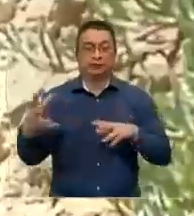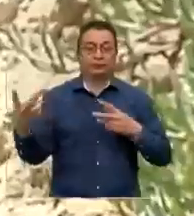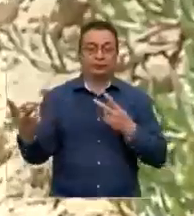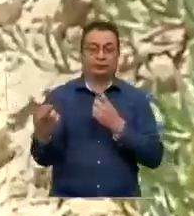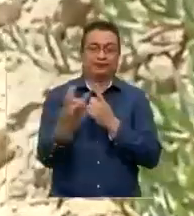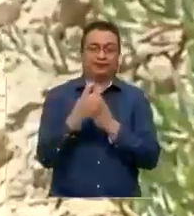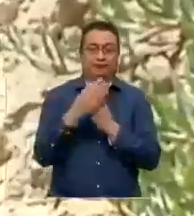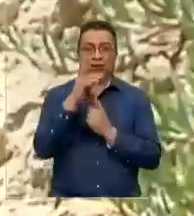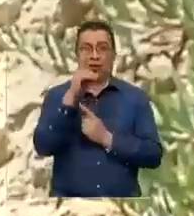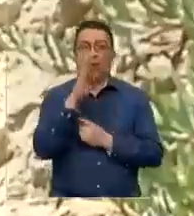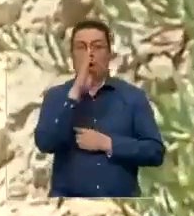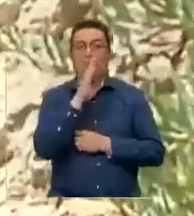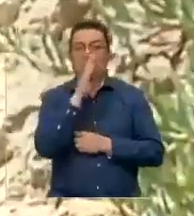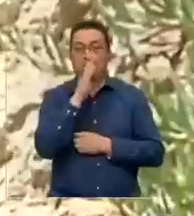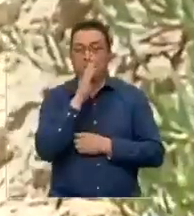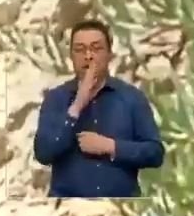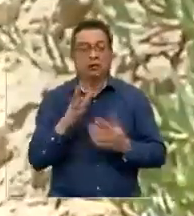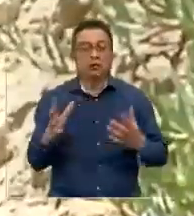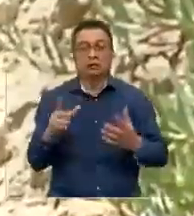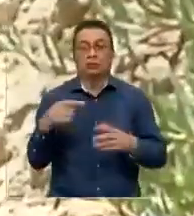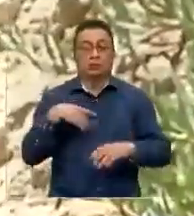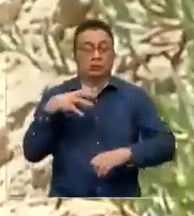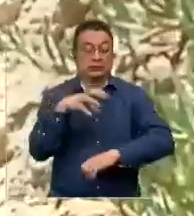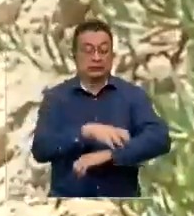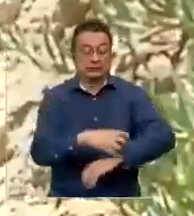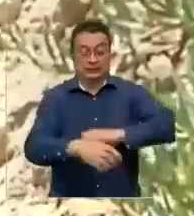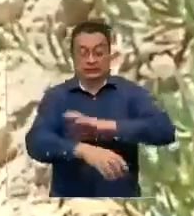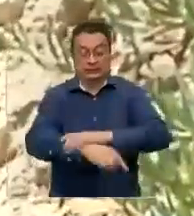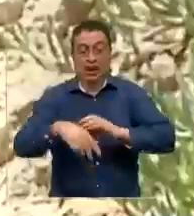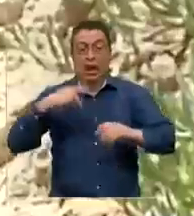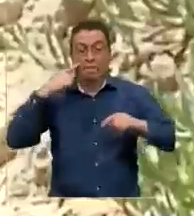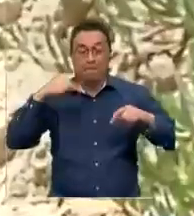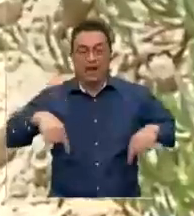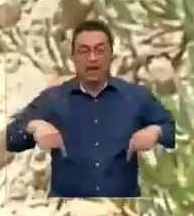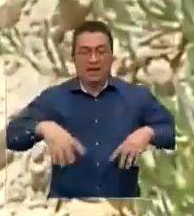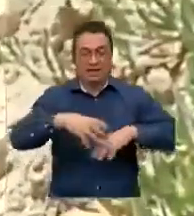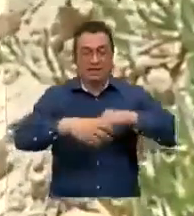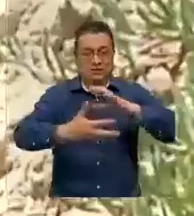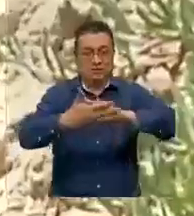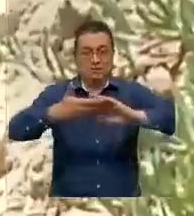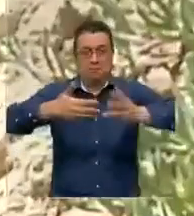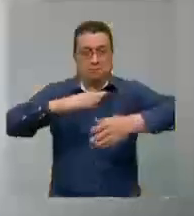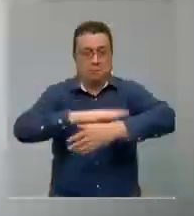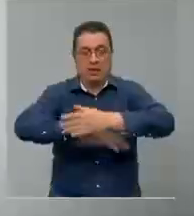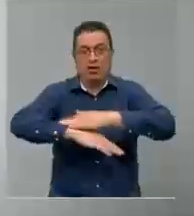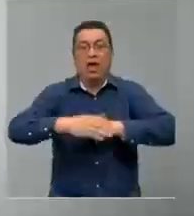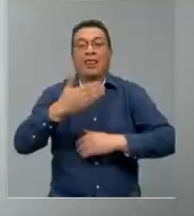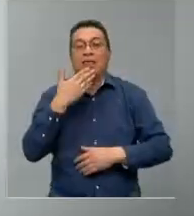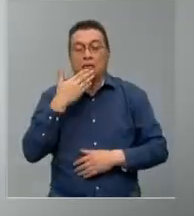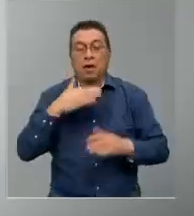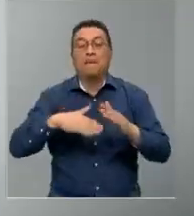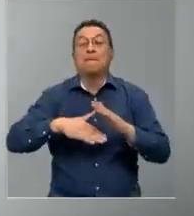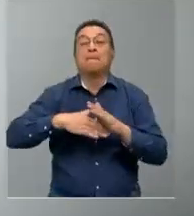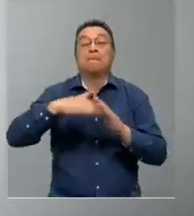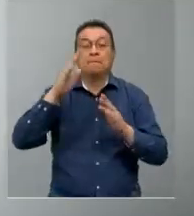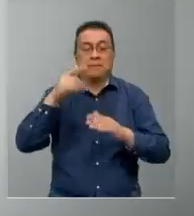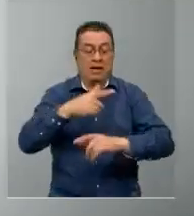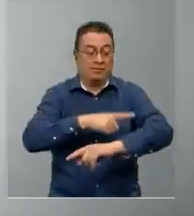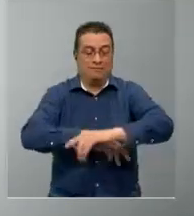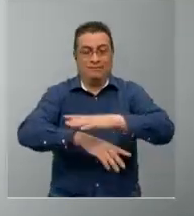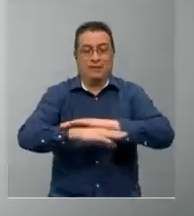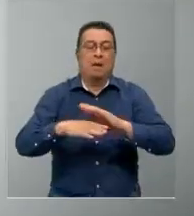sin motivo se le tiraron le mordieron sus extremidades inferiores su extremidades superiores siendo las más afectadas sus extremidades superiores